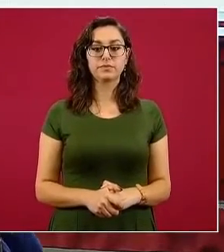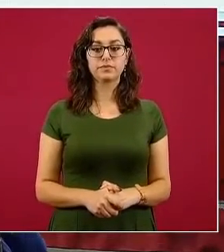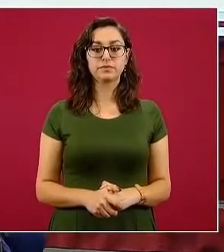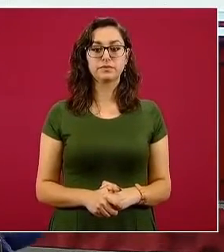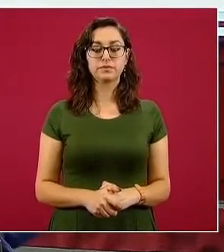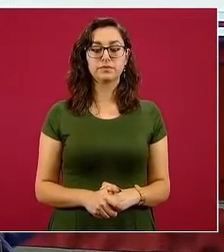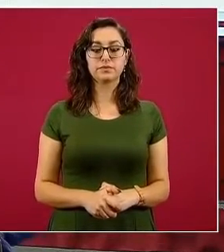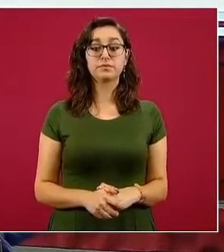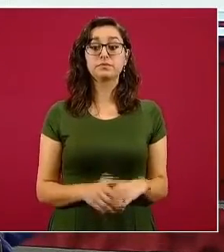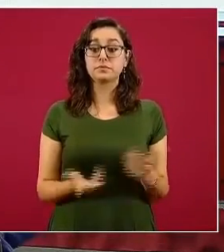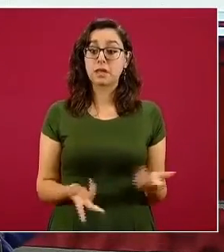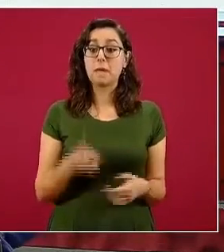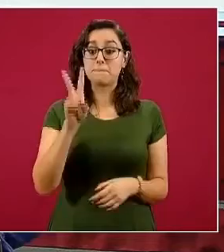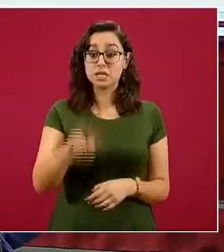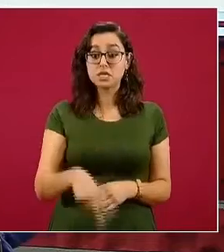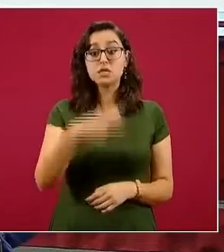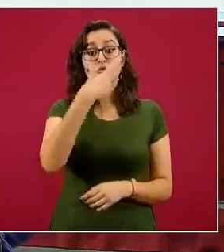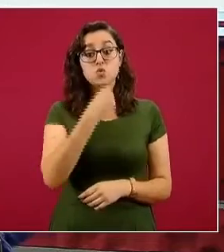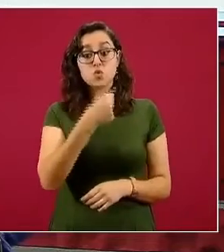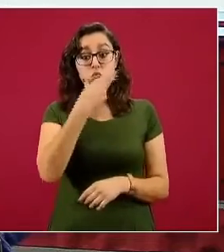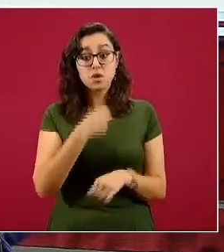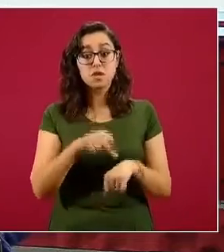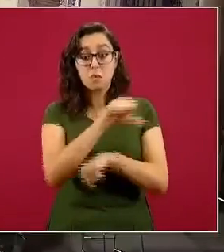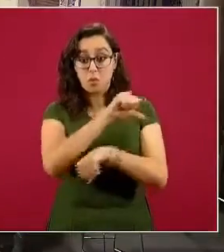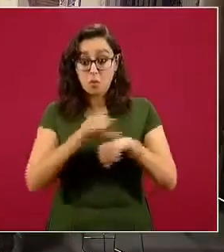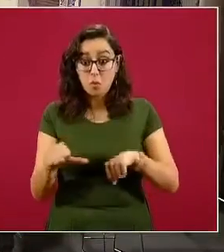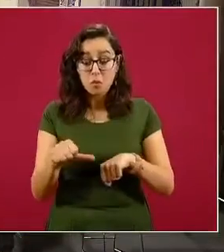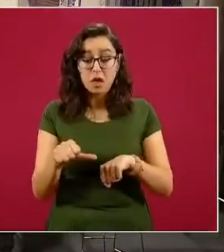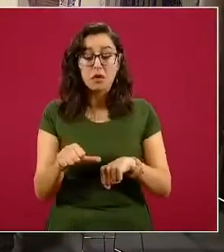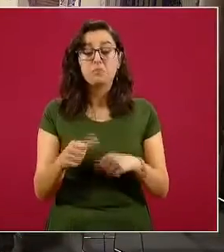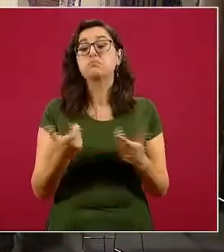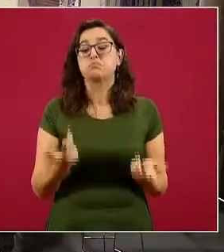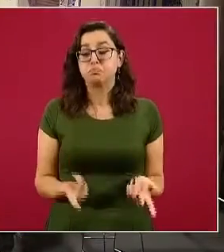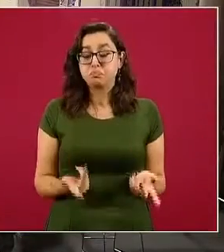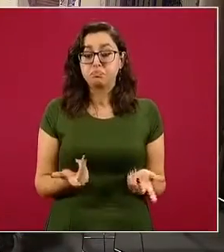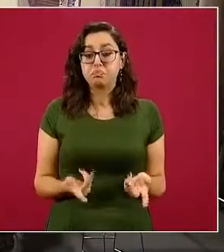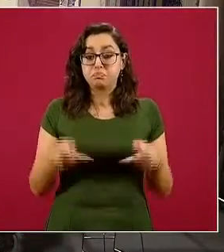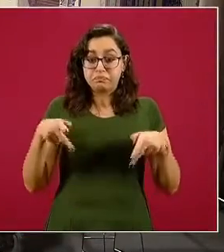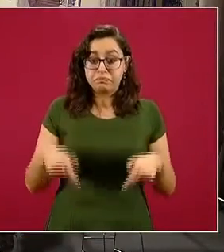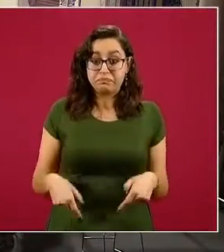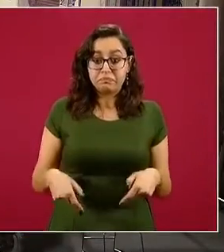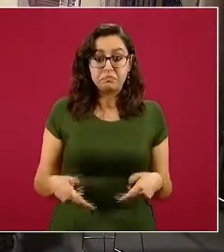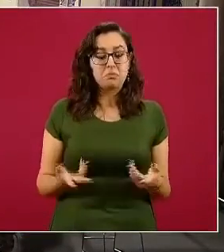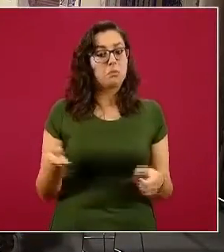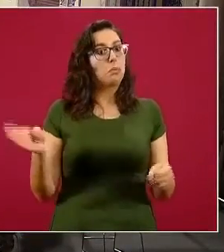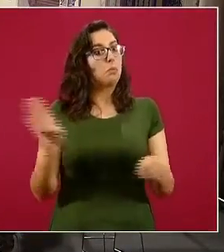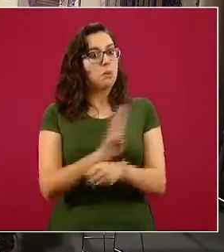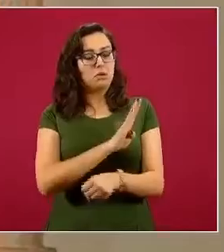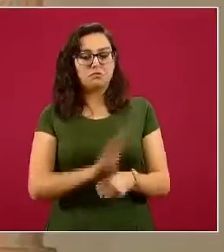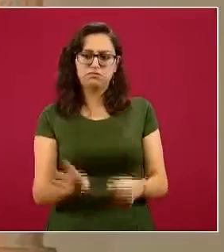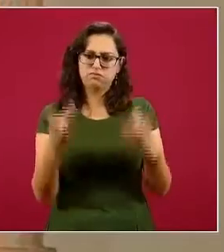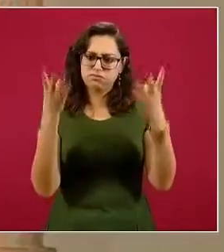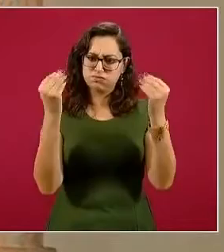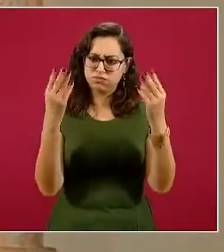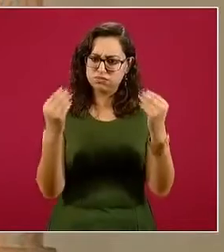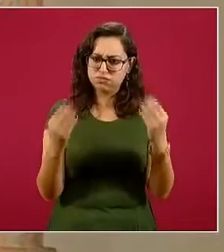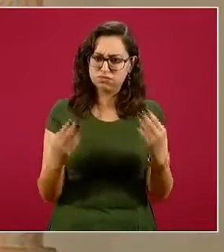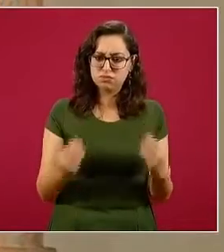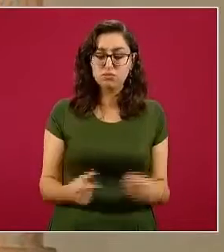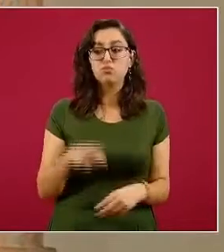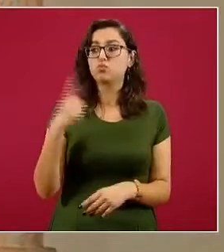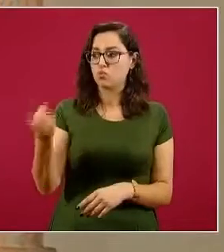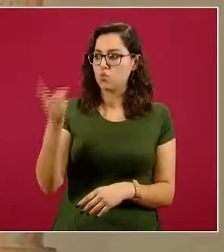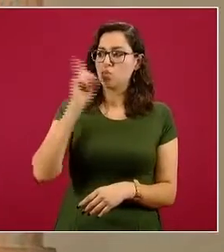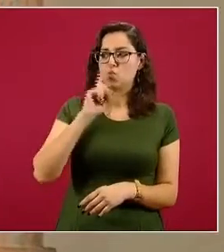Tenemos muchas ventajas para hablar sobre el método de vasectomías. La doctora González ciertamente es la